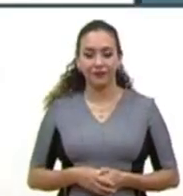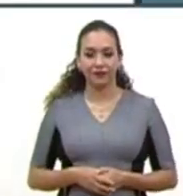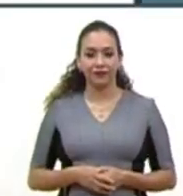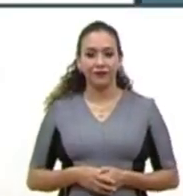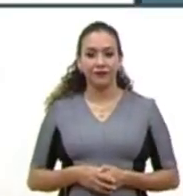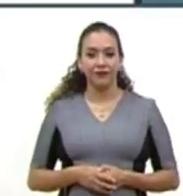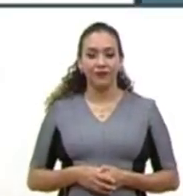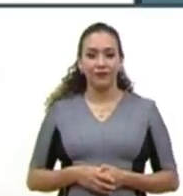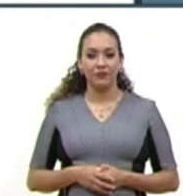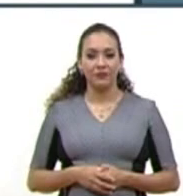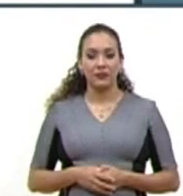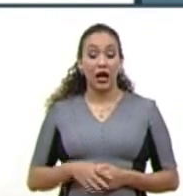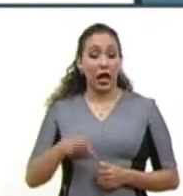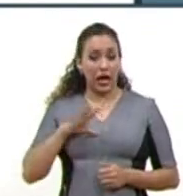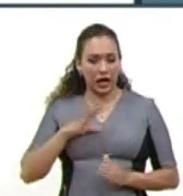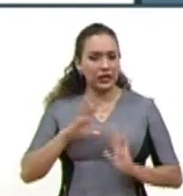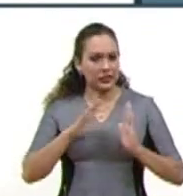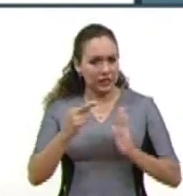Condiciones fiscales